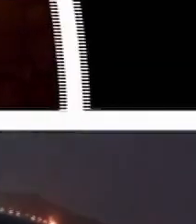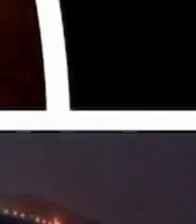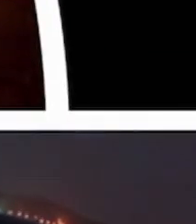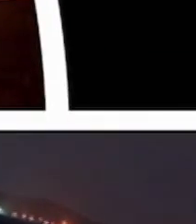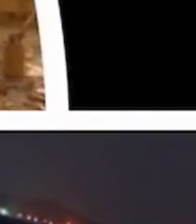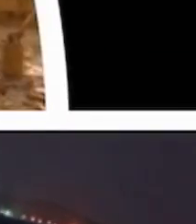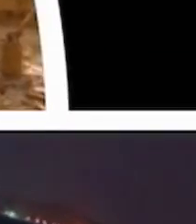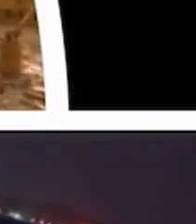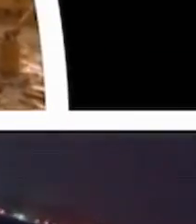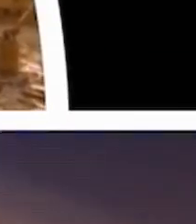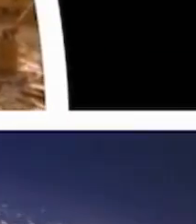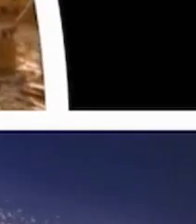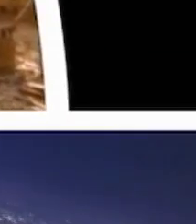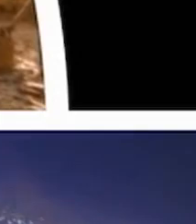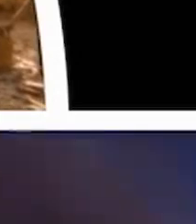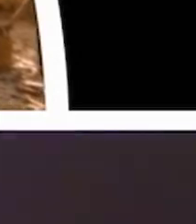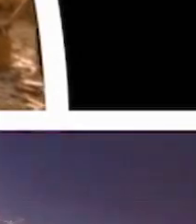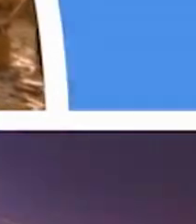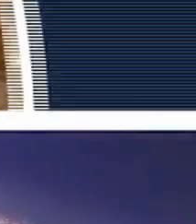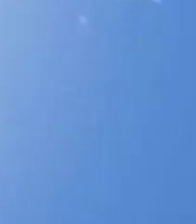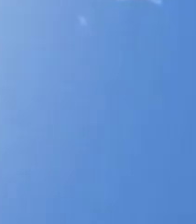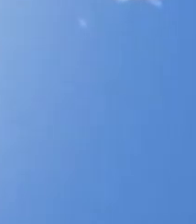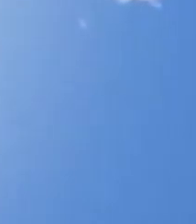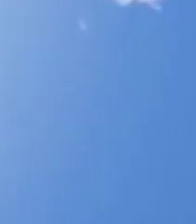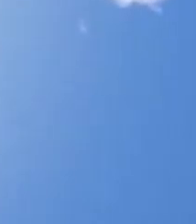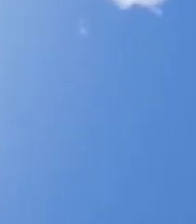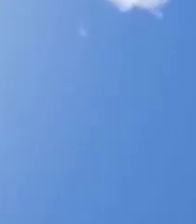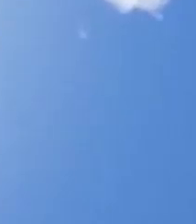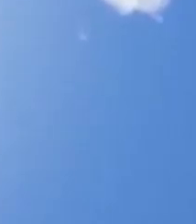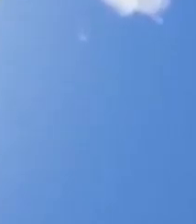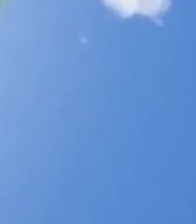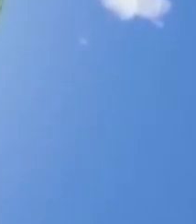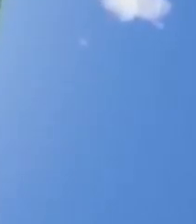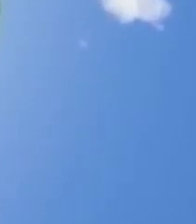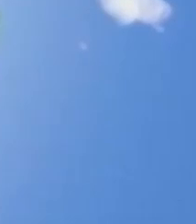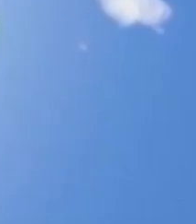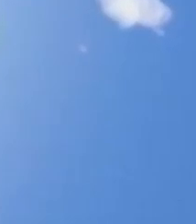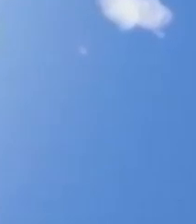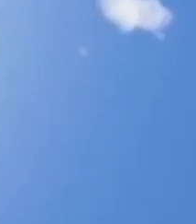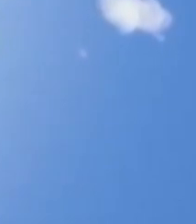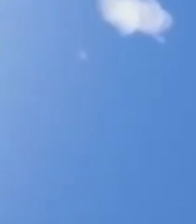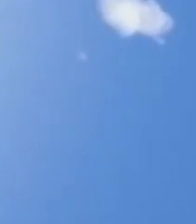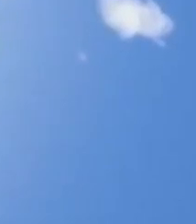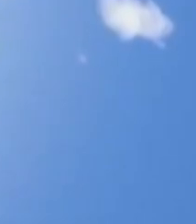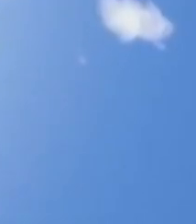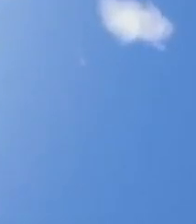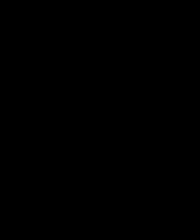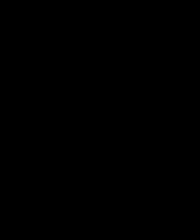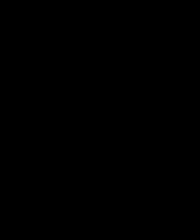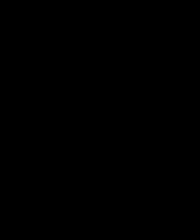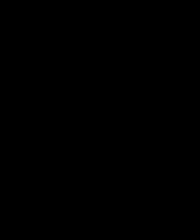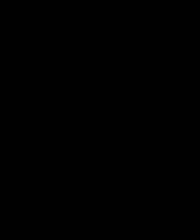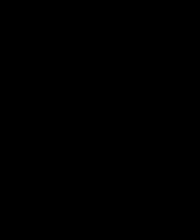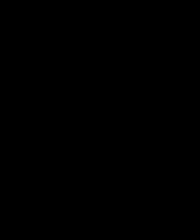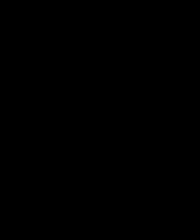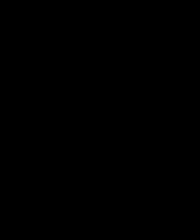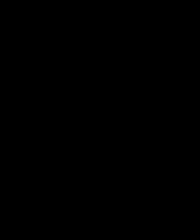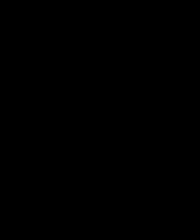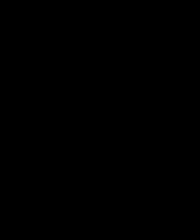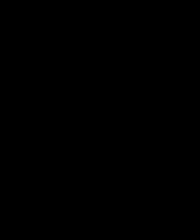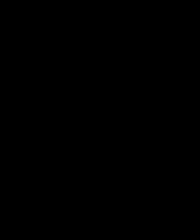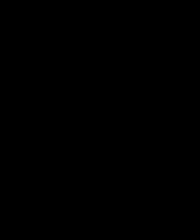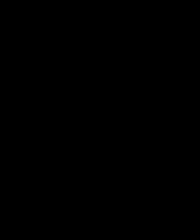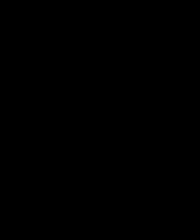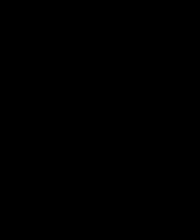hidroeléctricas en el Himalaya que afectan al medio ambiente. Los martes a las 10 de la noche, solo en 13, Costa